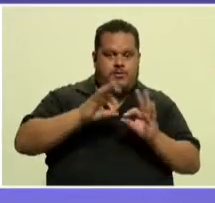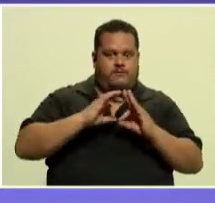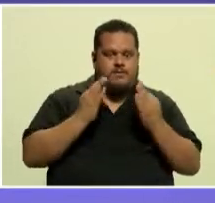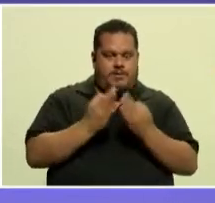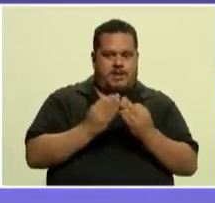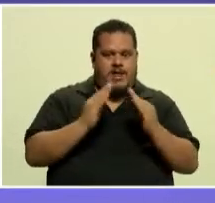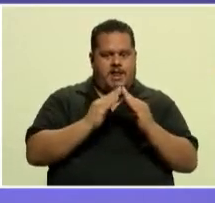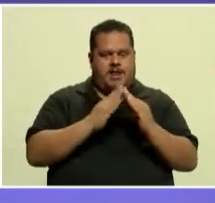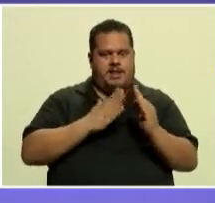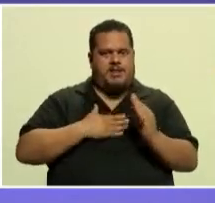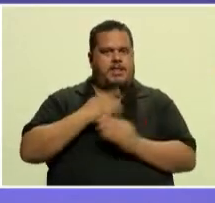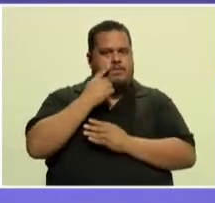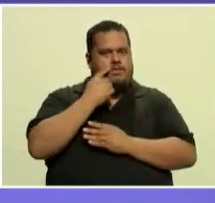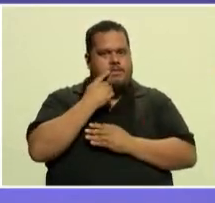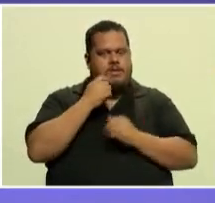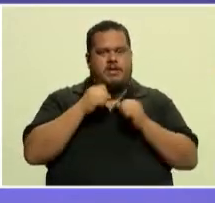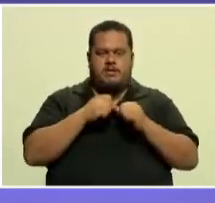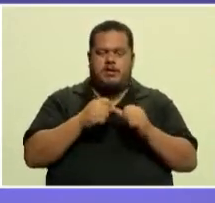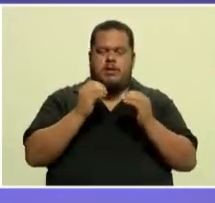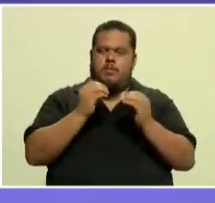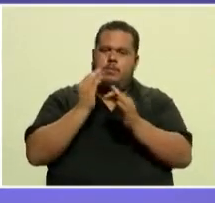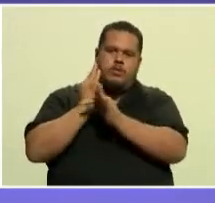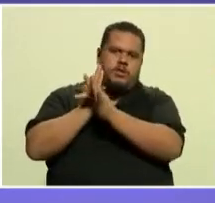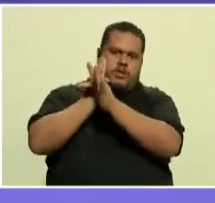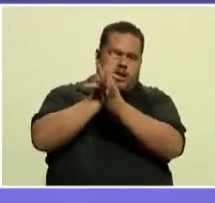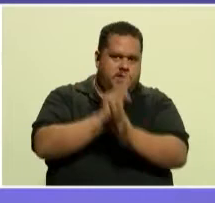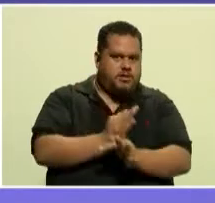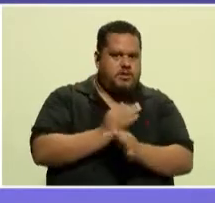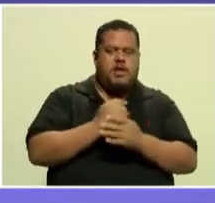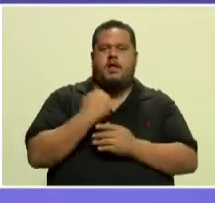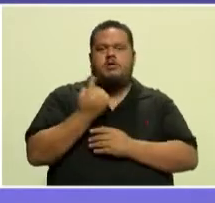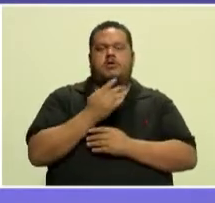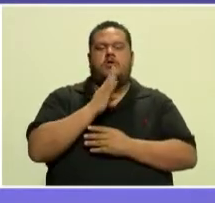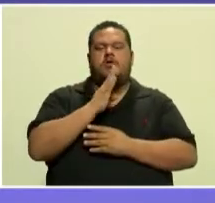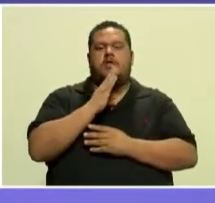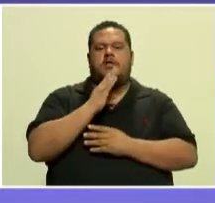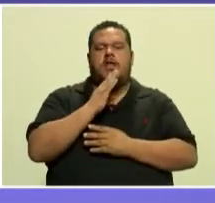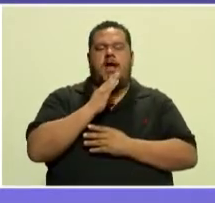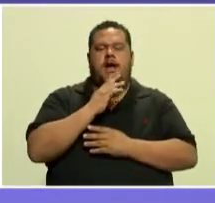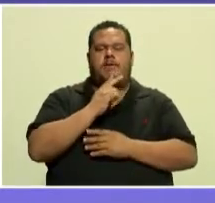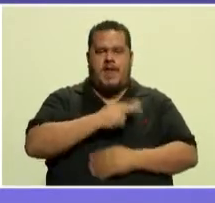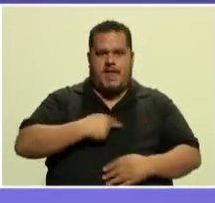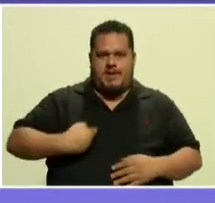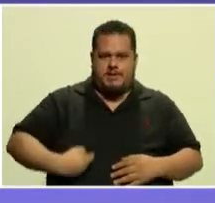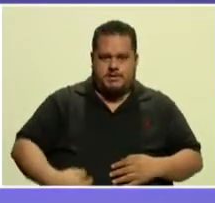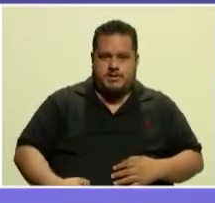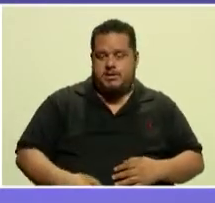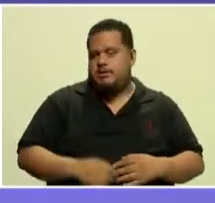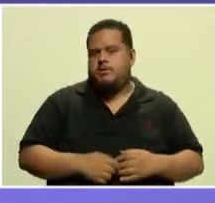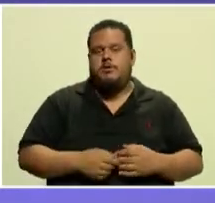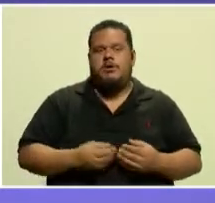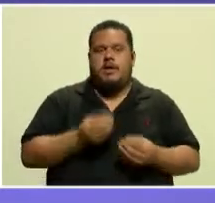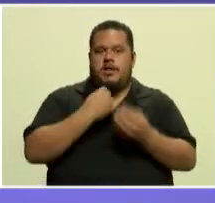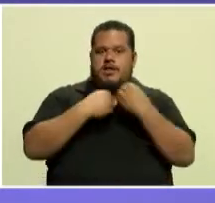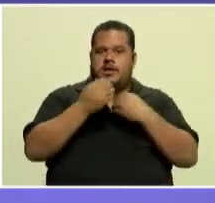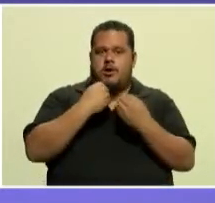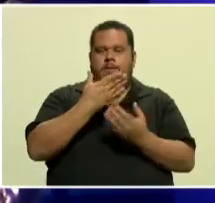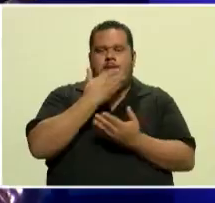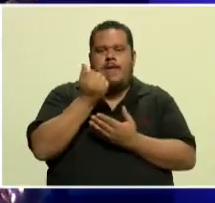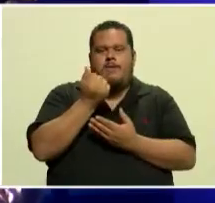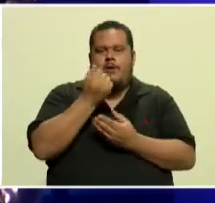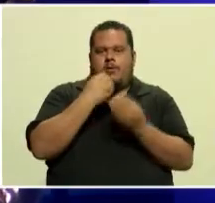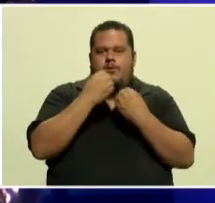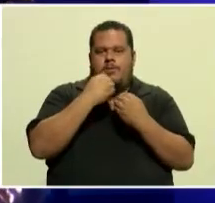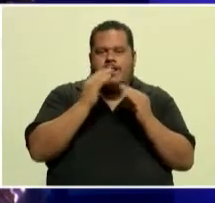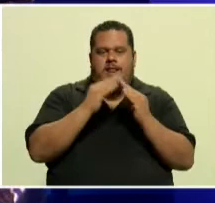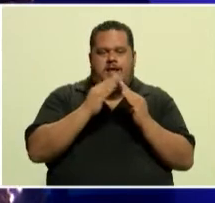casa de mis papás sigue siendo muy tradicional, solo se habla mandarín, se come la mejor comida china de Costa Rica, en la casa de